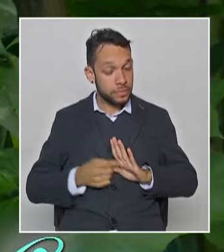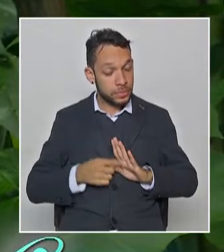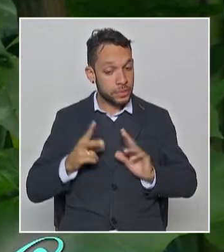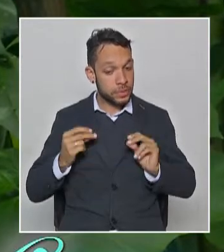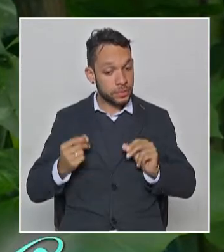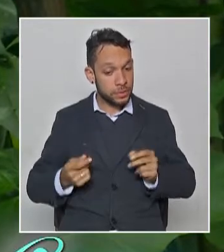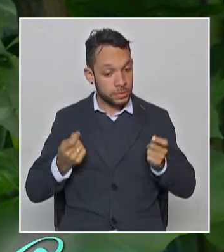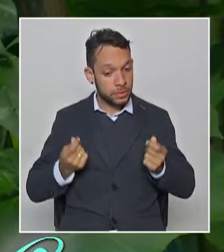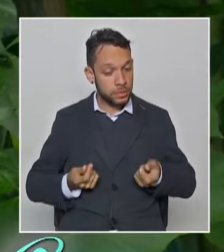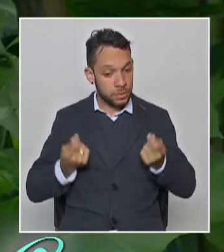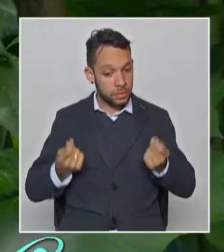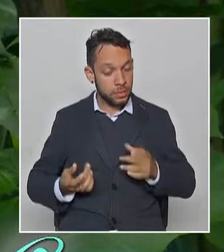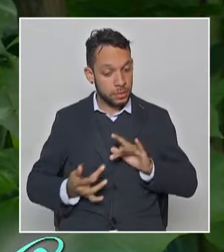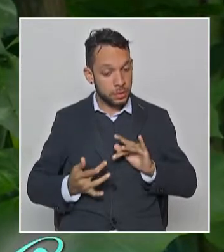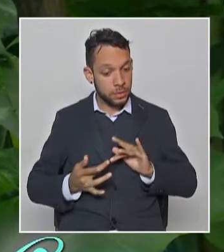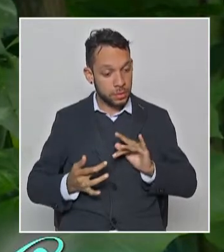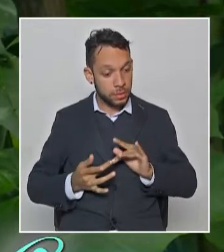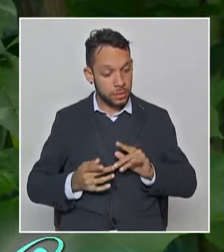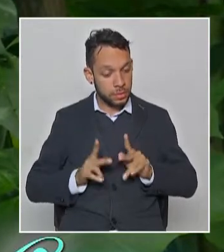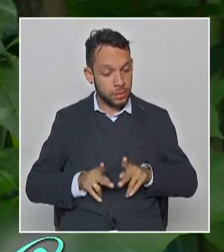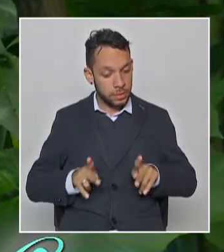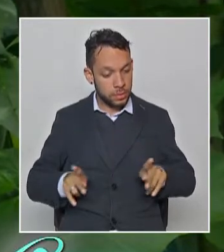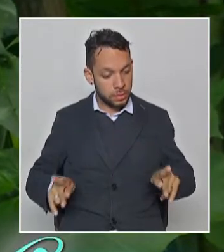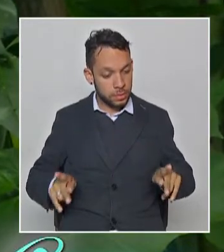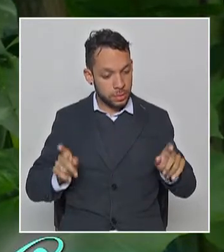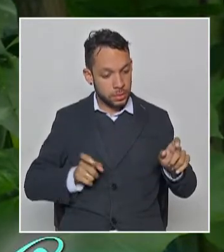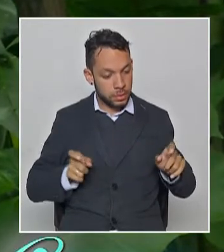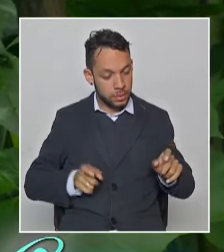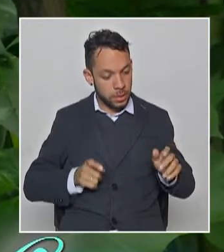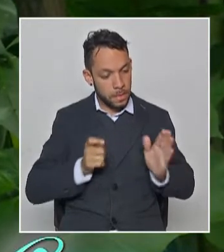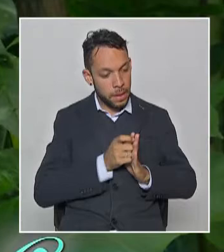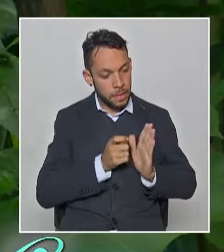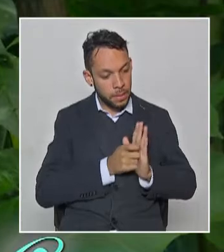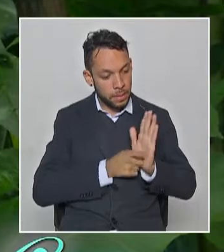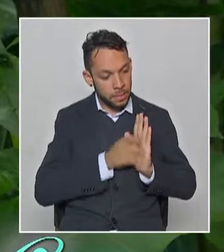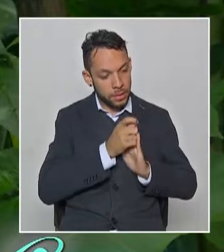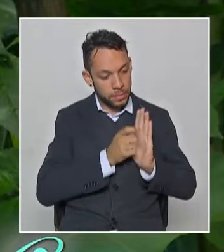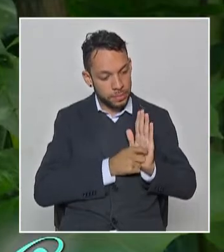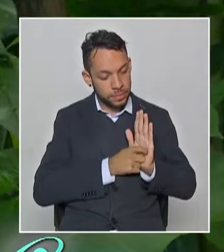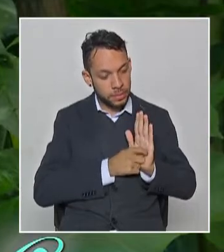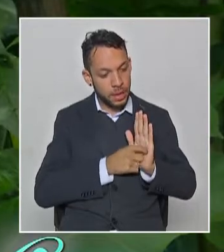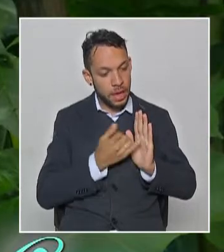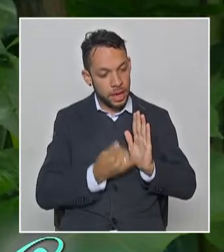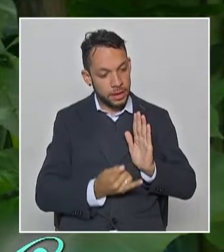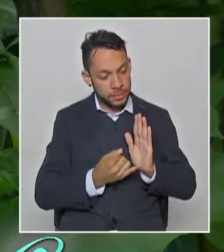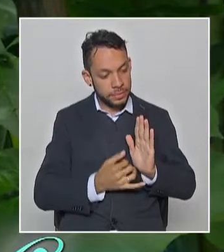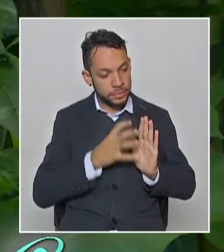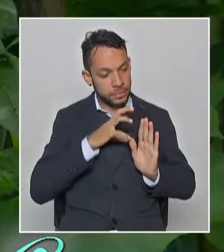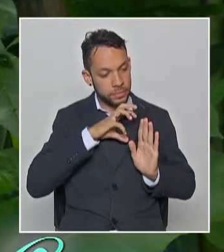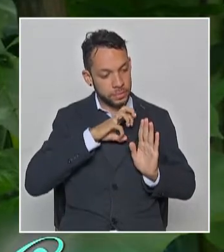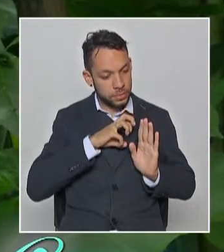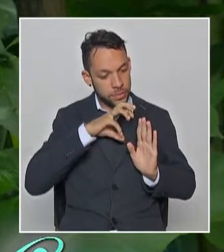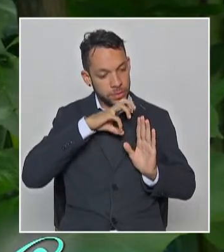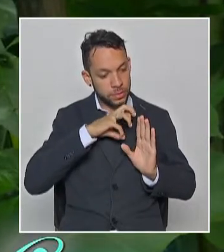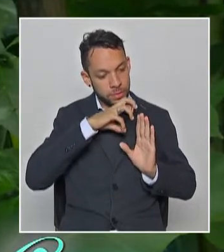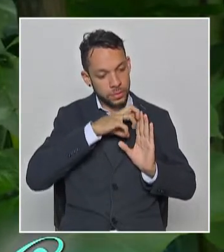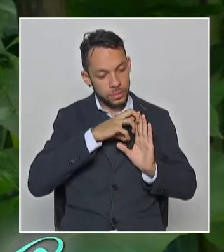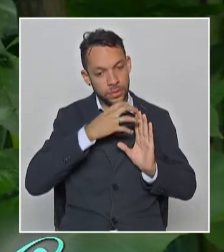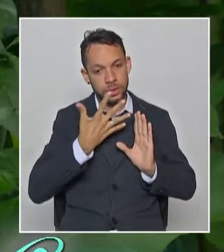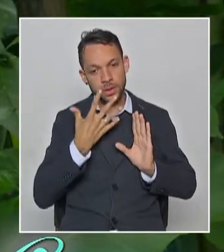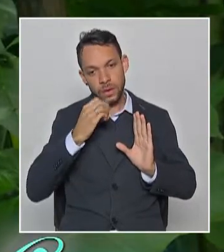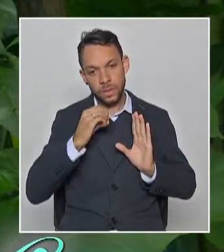pitoxina del animal pues tiene una cantidad de requerimientos y fuera de eso, la oxidación que se da por el medio ambiente es casi